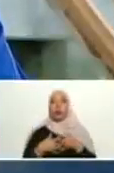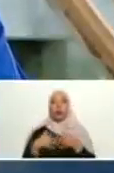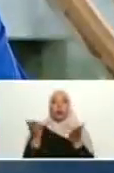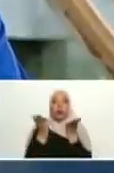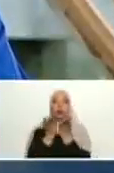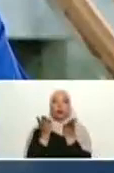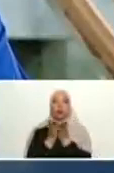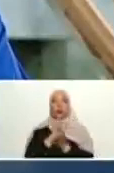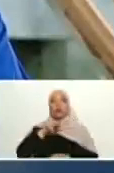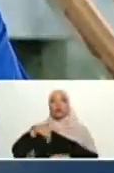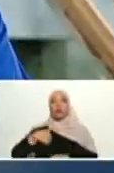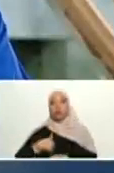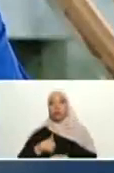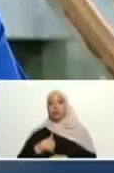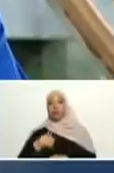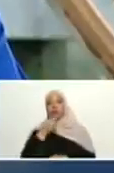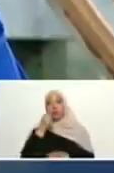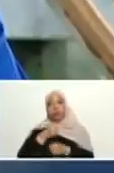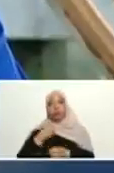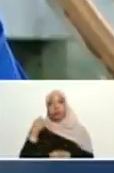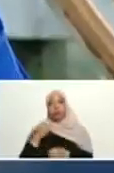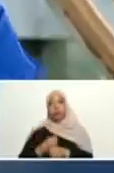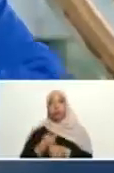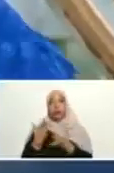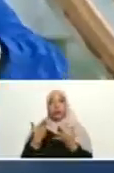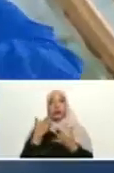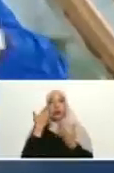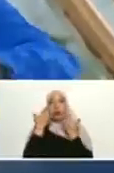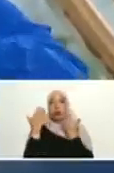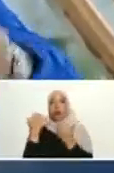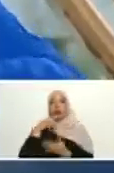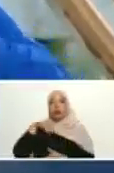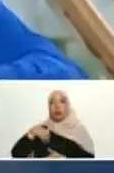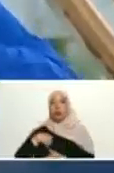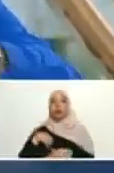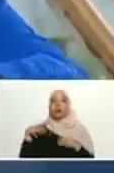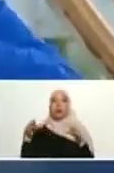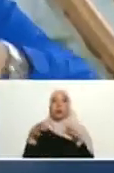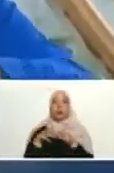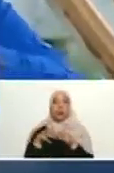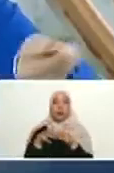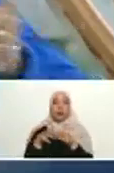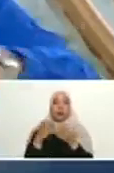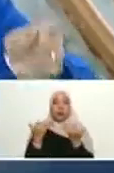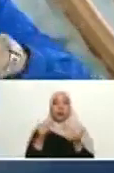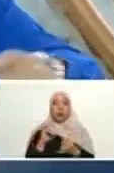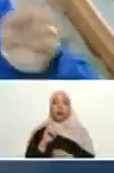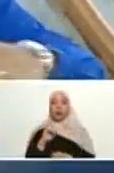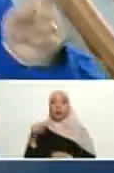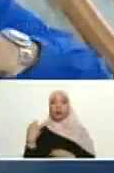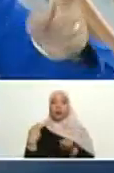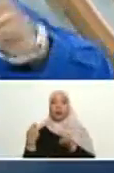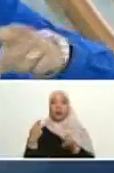media, la clase popular, el trabajador, la trabajadora, son los que hacen las transacciones para mover la economía. Es la